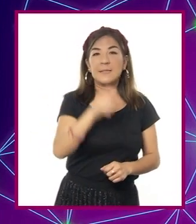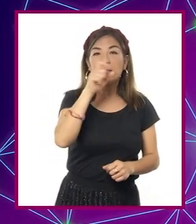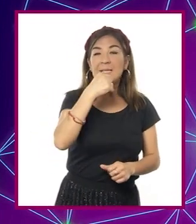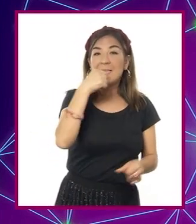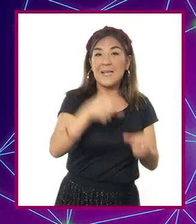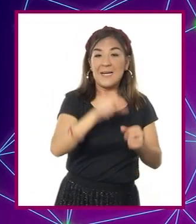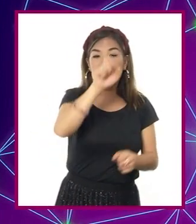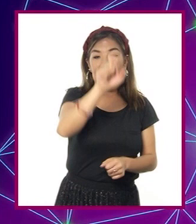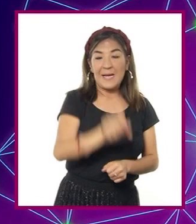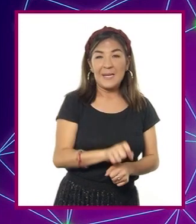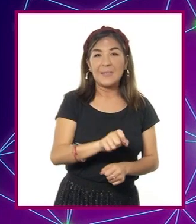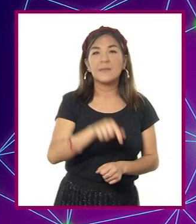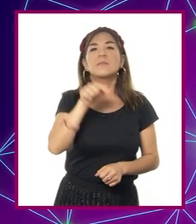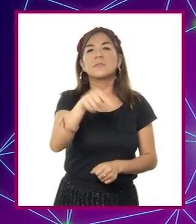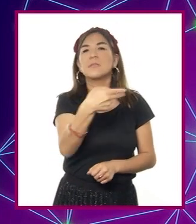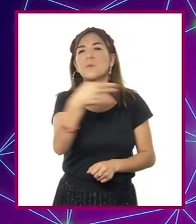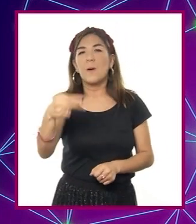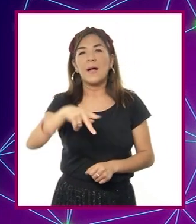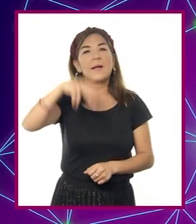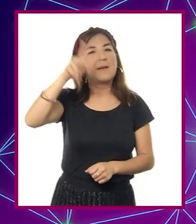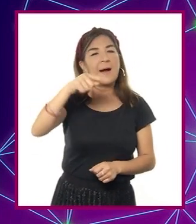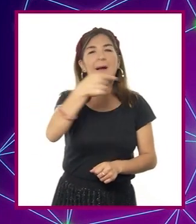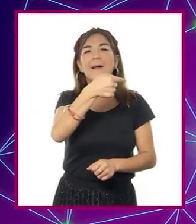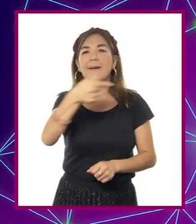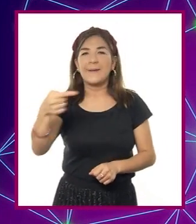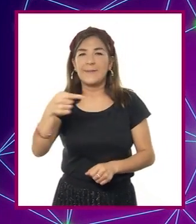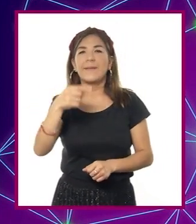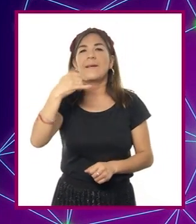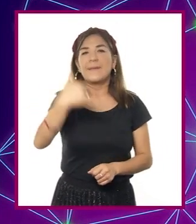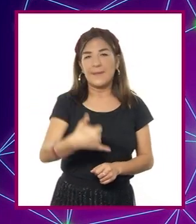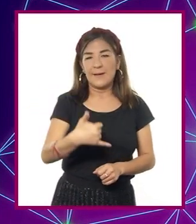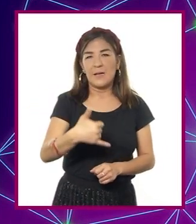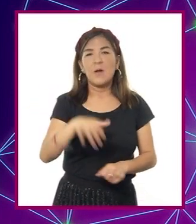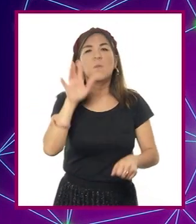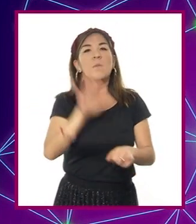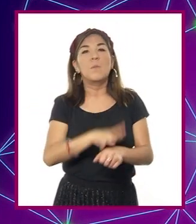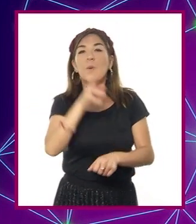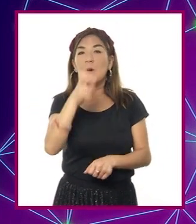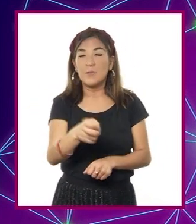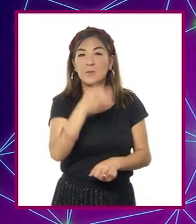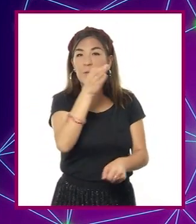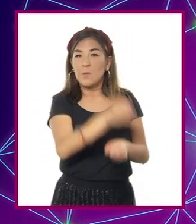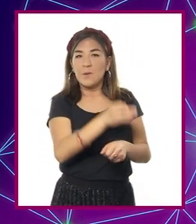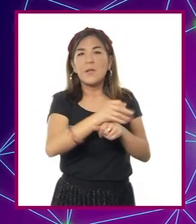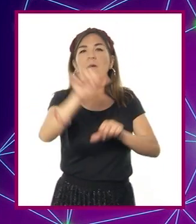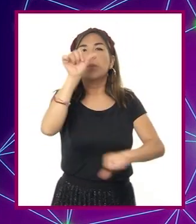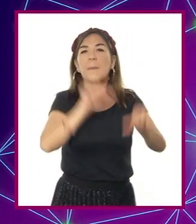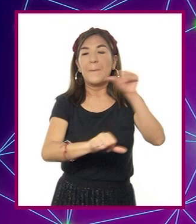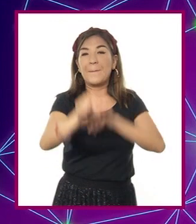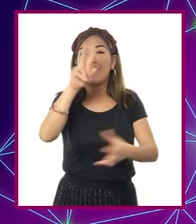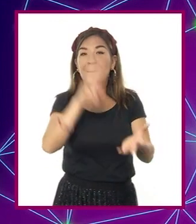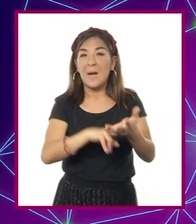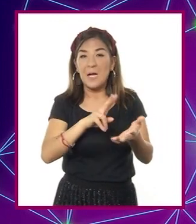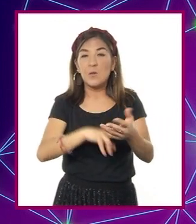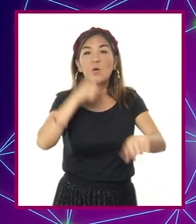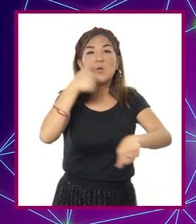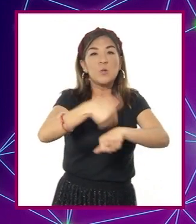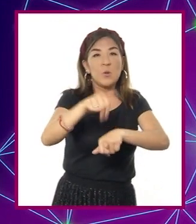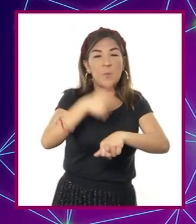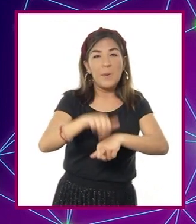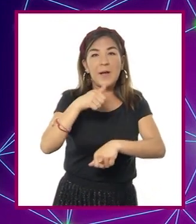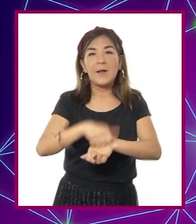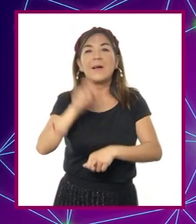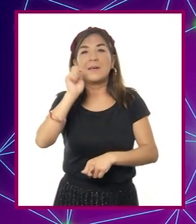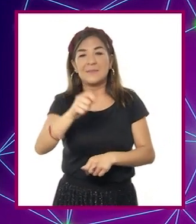X es igual a K entre Y. Por lo tanto, al sustituir los valores conocidos